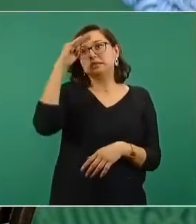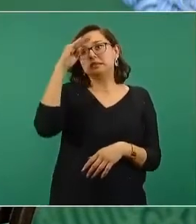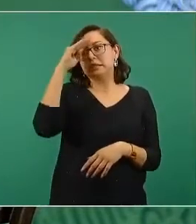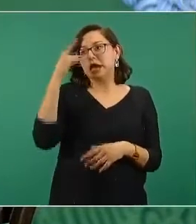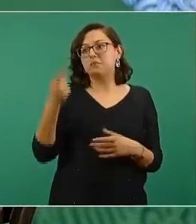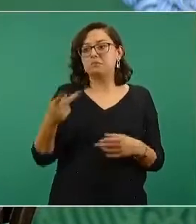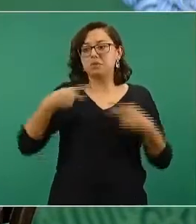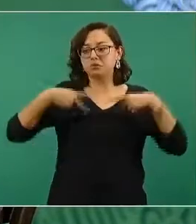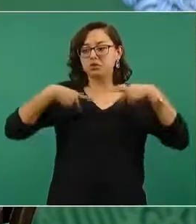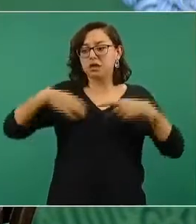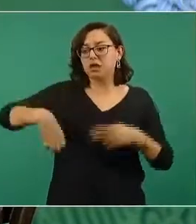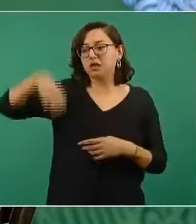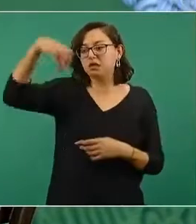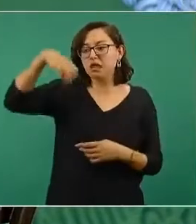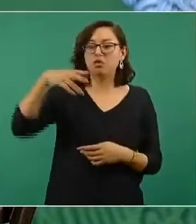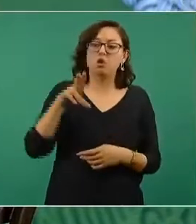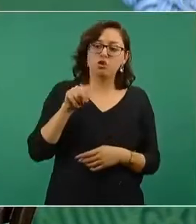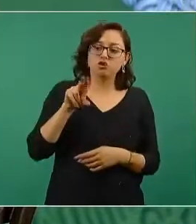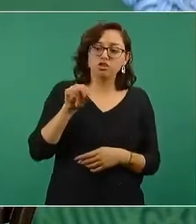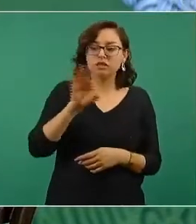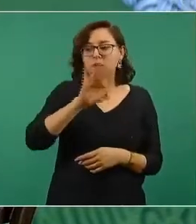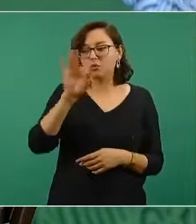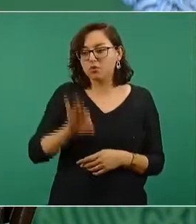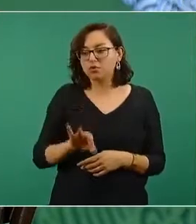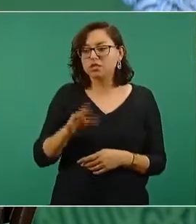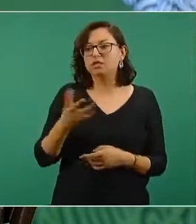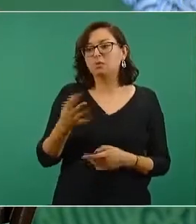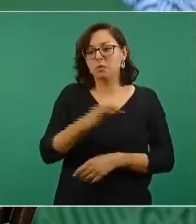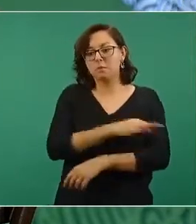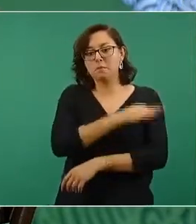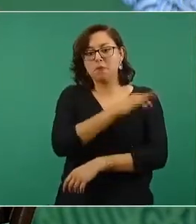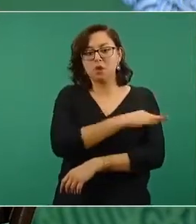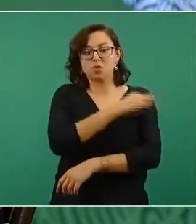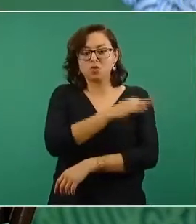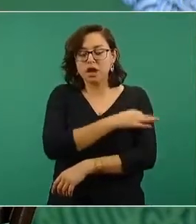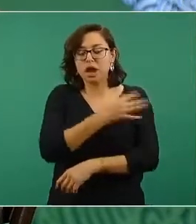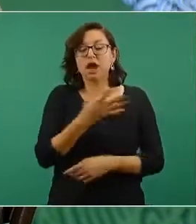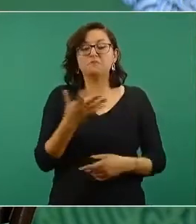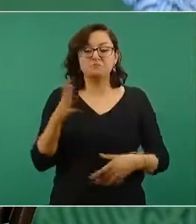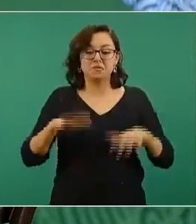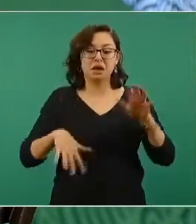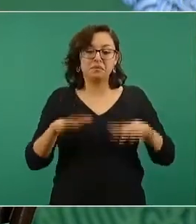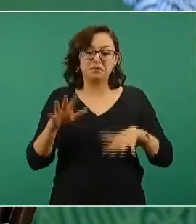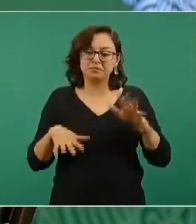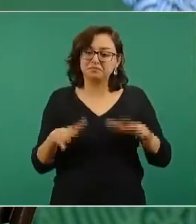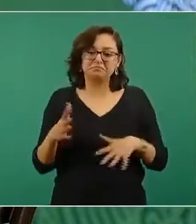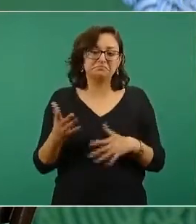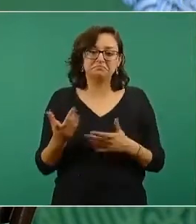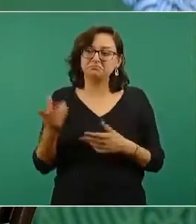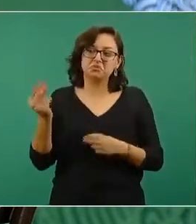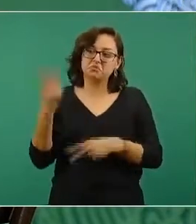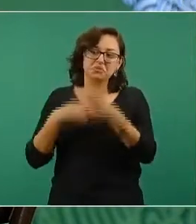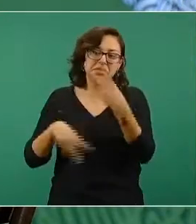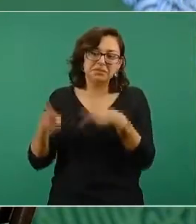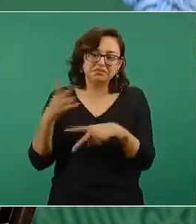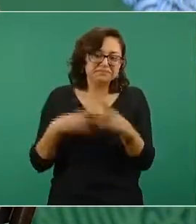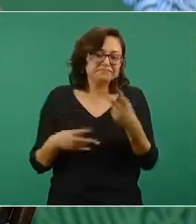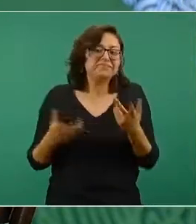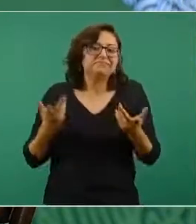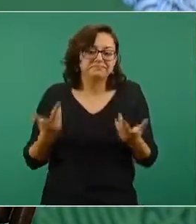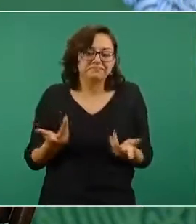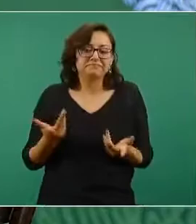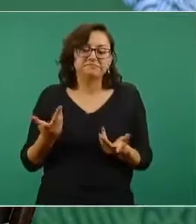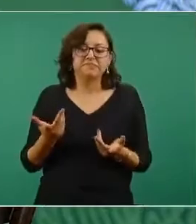del 80-85% de lo que tenemos en el censo de adultos mayores, y en general estamos cerca del 70%. Entonces,